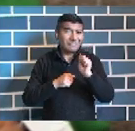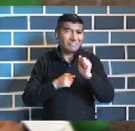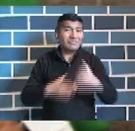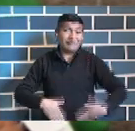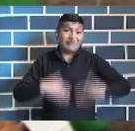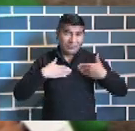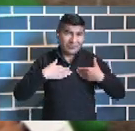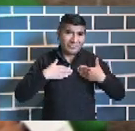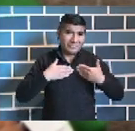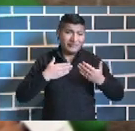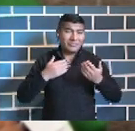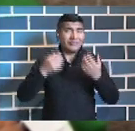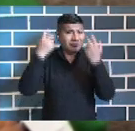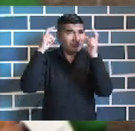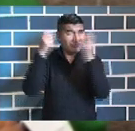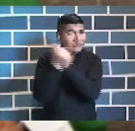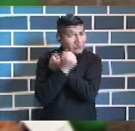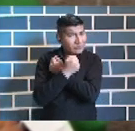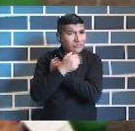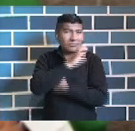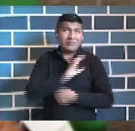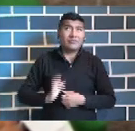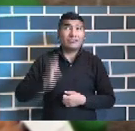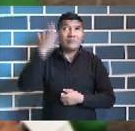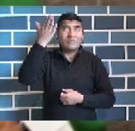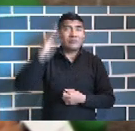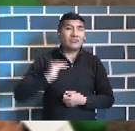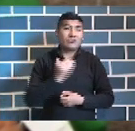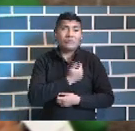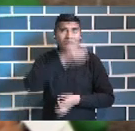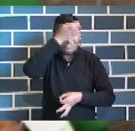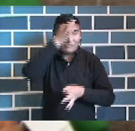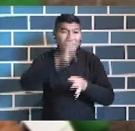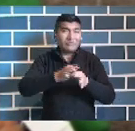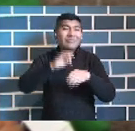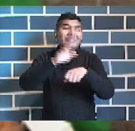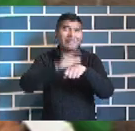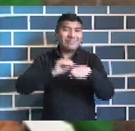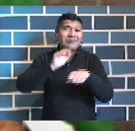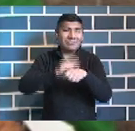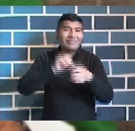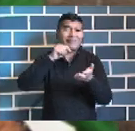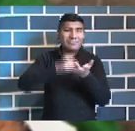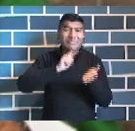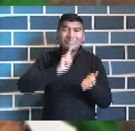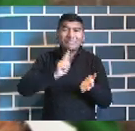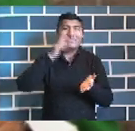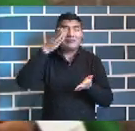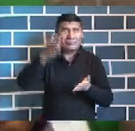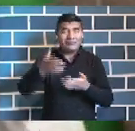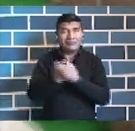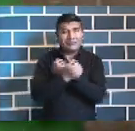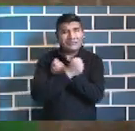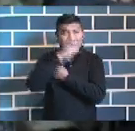la vida del amor a la que Cristo y nuestra fe nos llama. Que así sea, queridos hermanos.